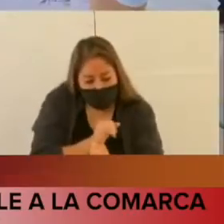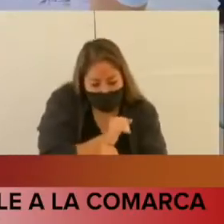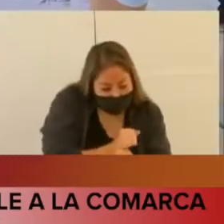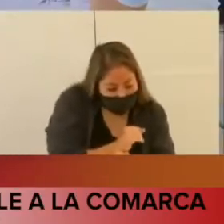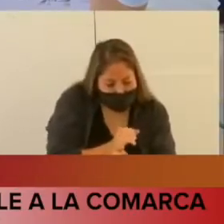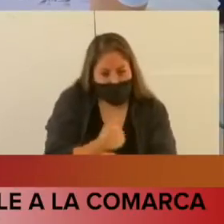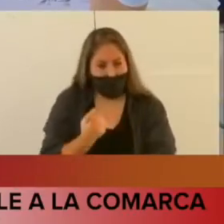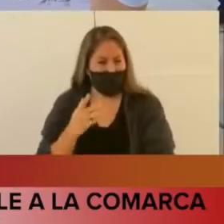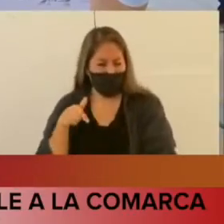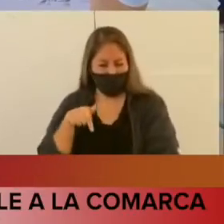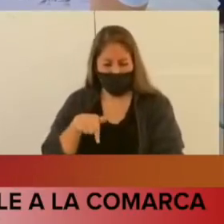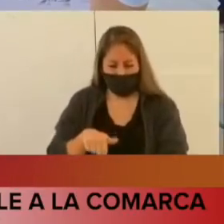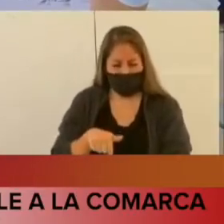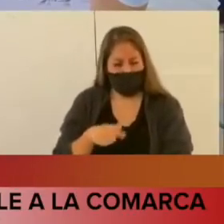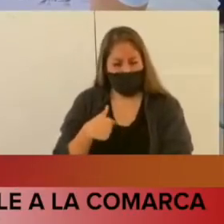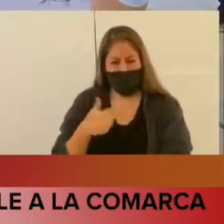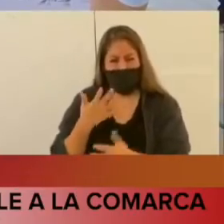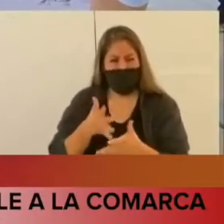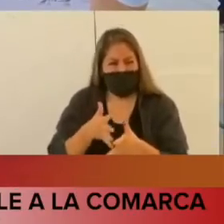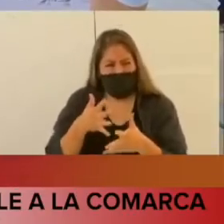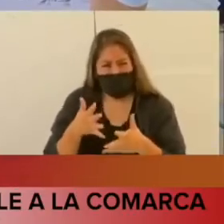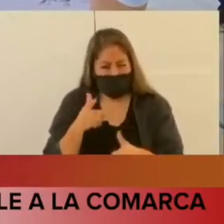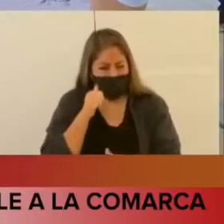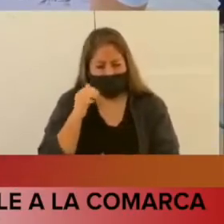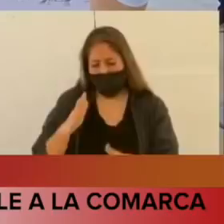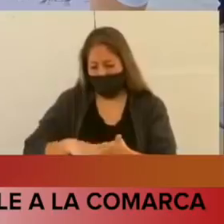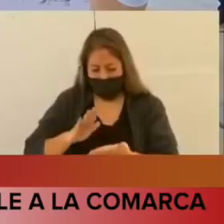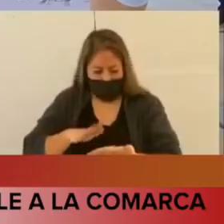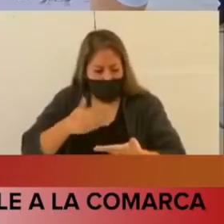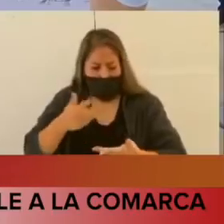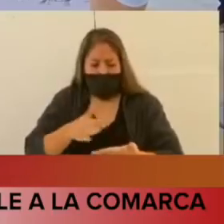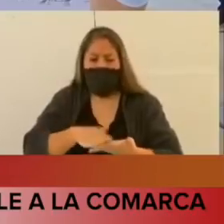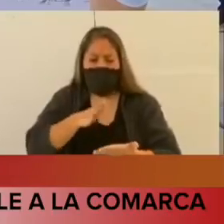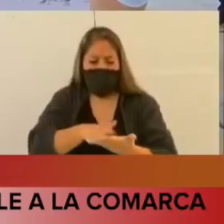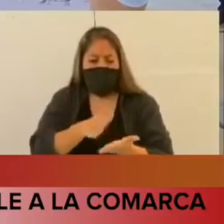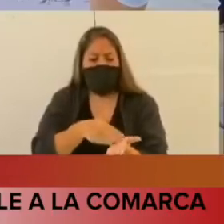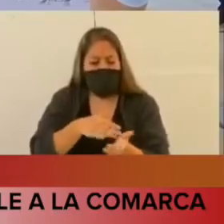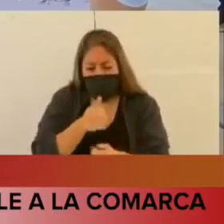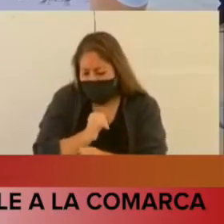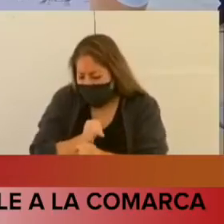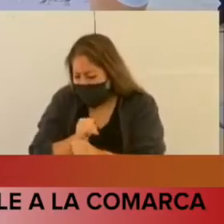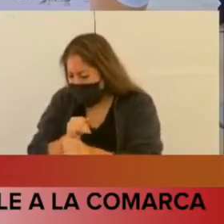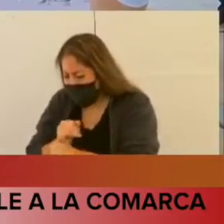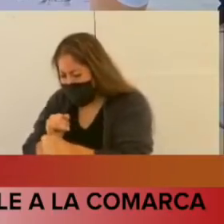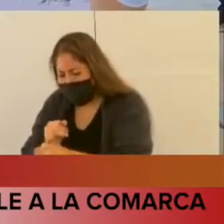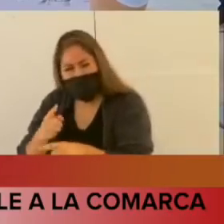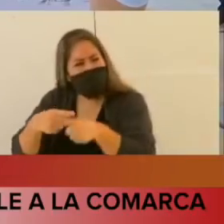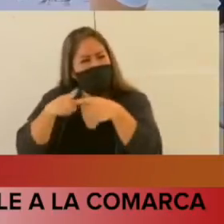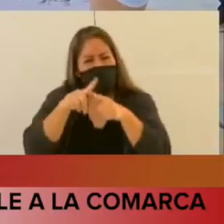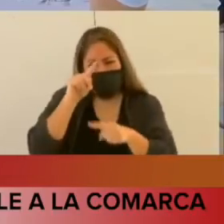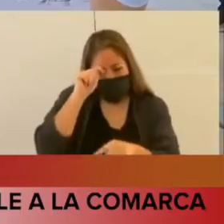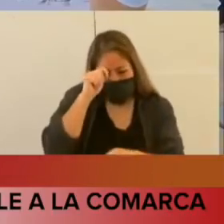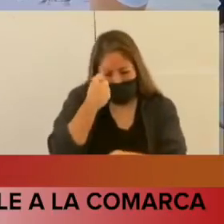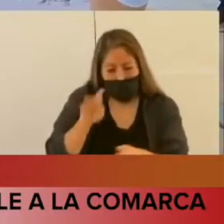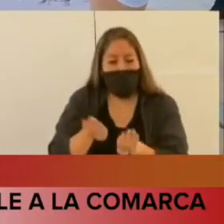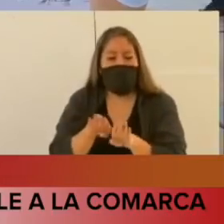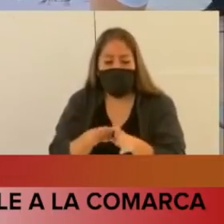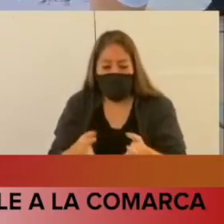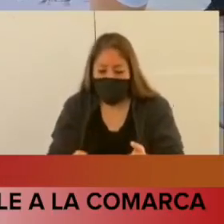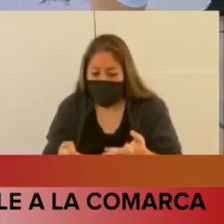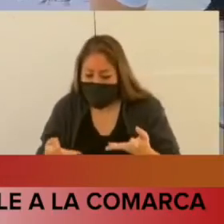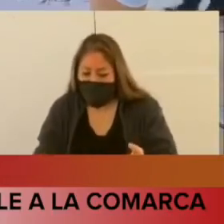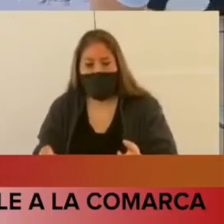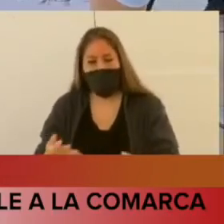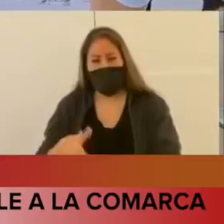cuando llegamos aquí, había una gran cantidad de estudios técnicos y sociales referentes al agotamiento